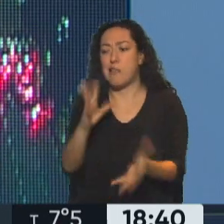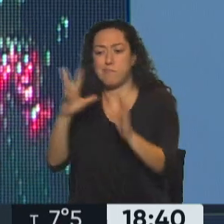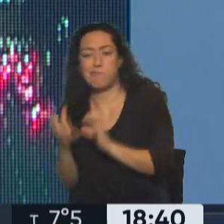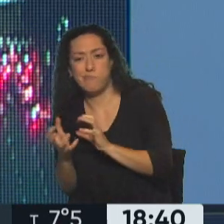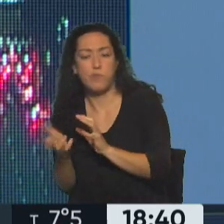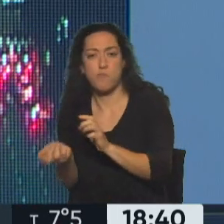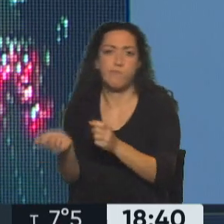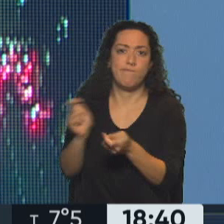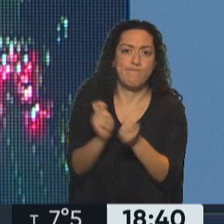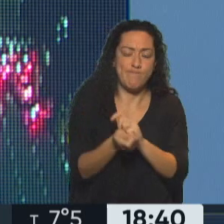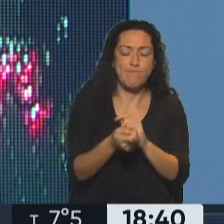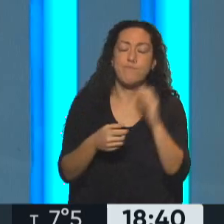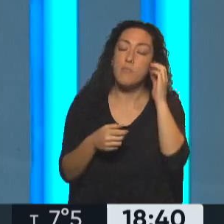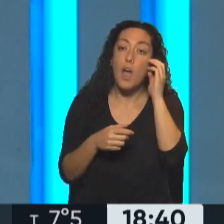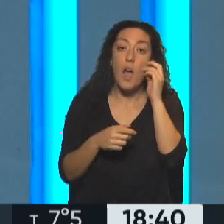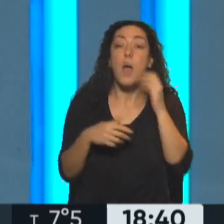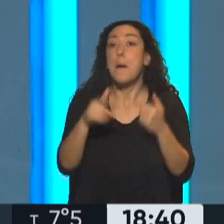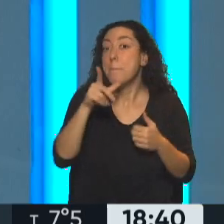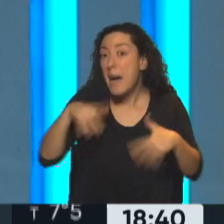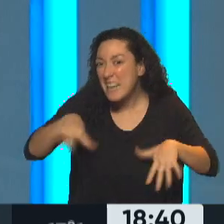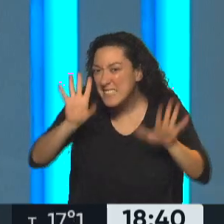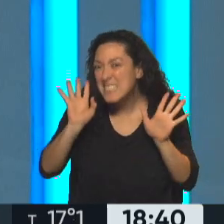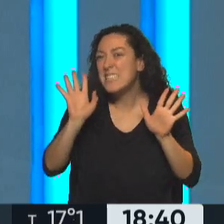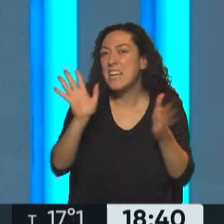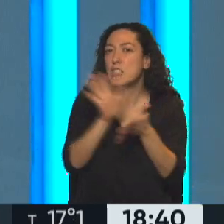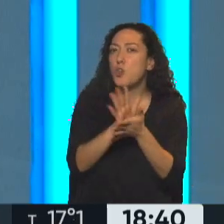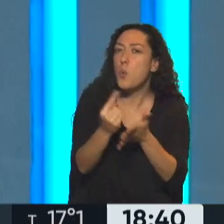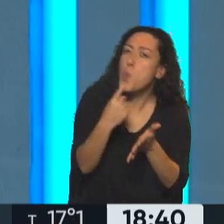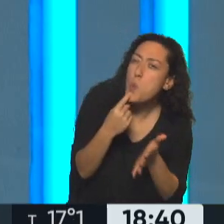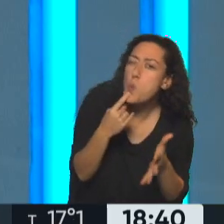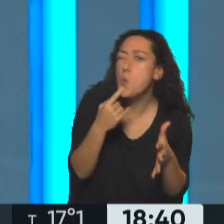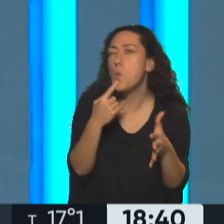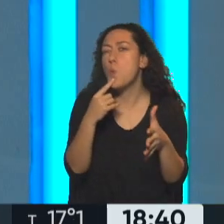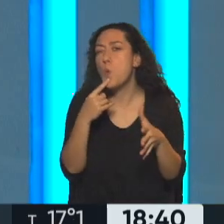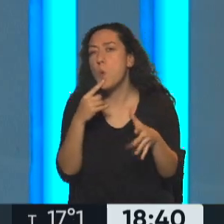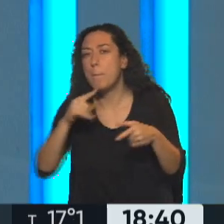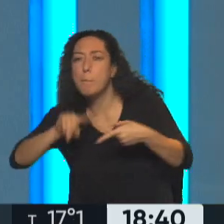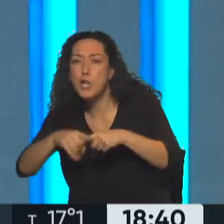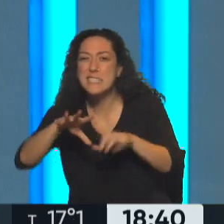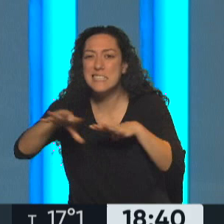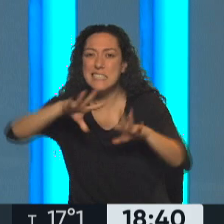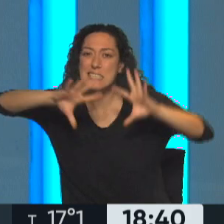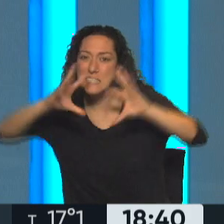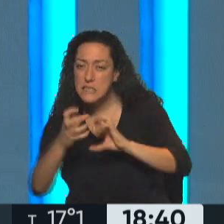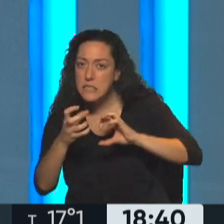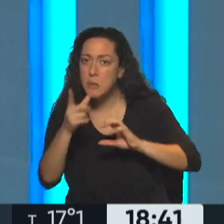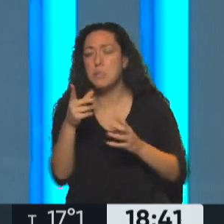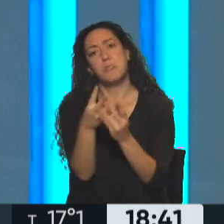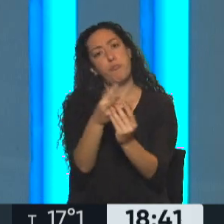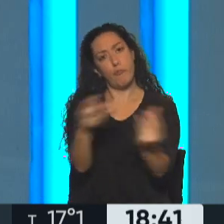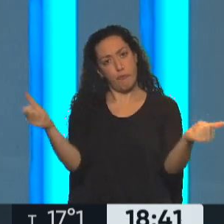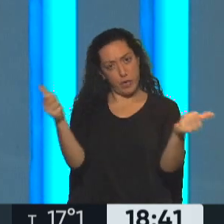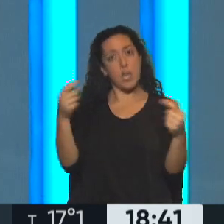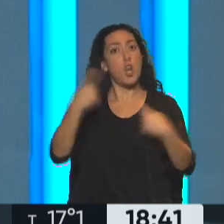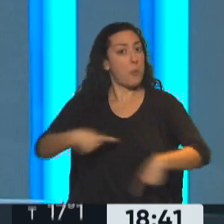Se determinó, pareciera lo que era esa nebulosa o esa crisis política, lo cual me parece que también es una buena noticia y fortalece lo que